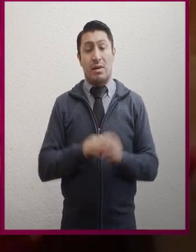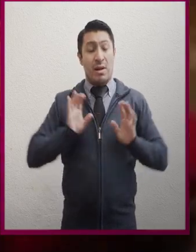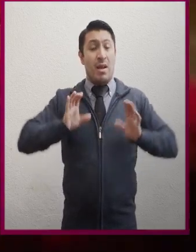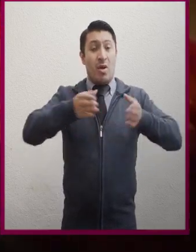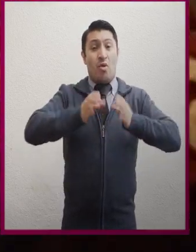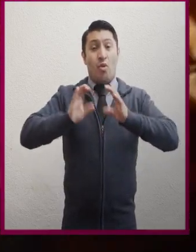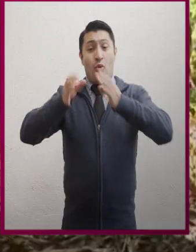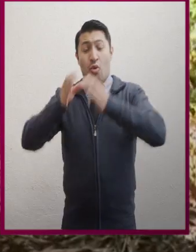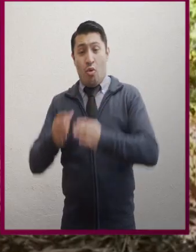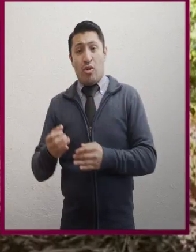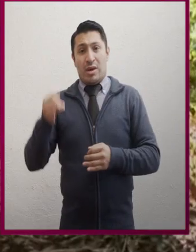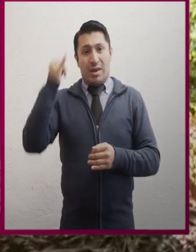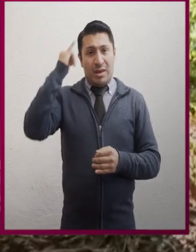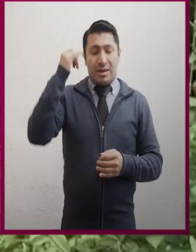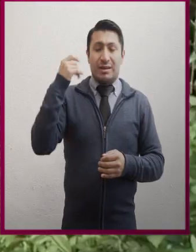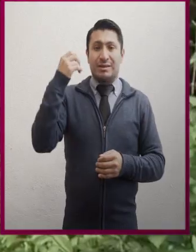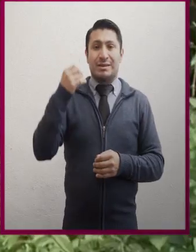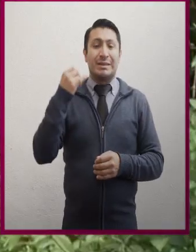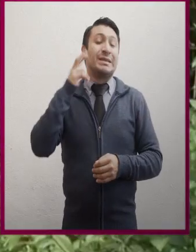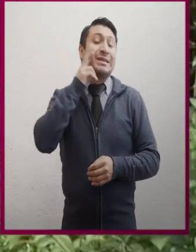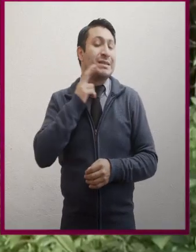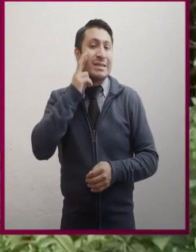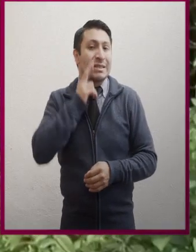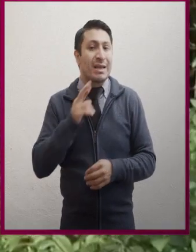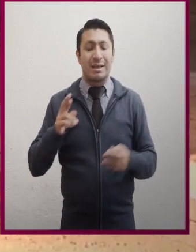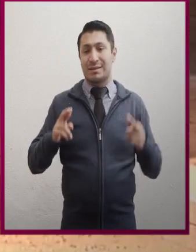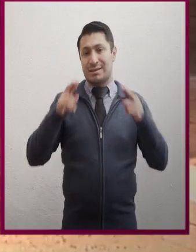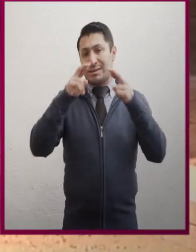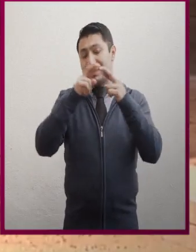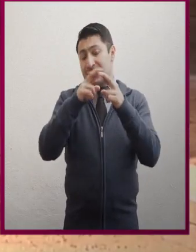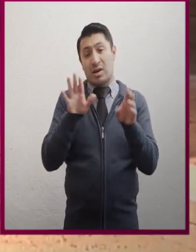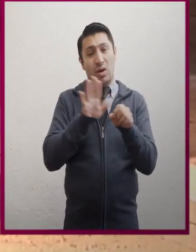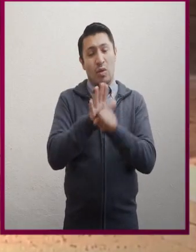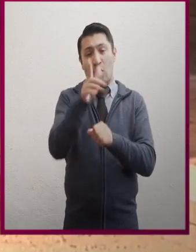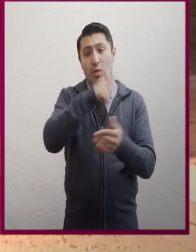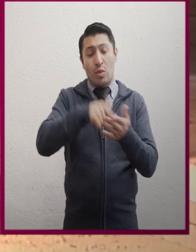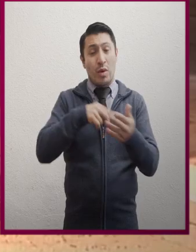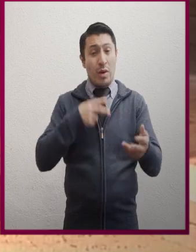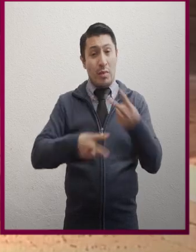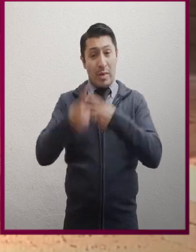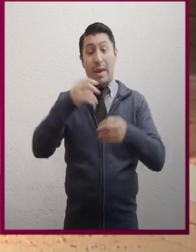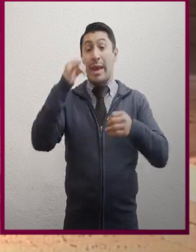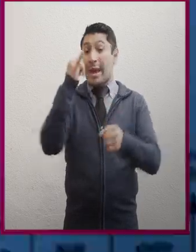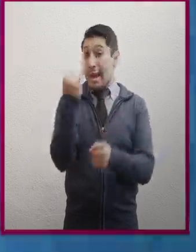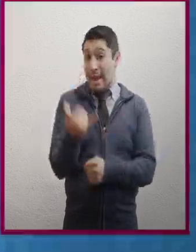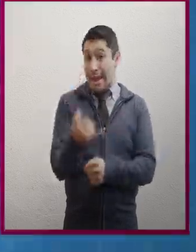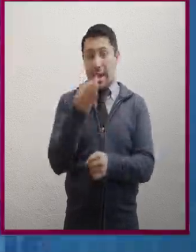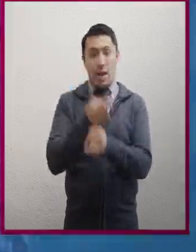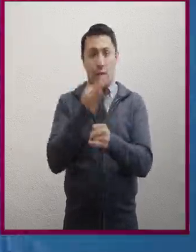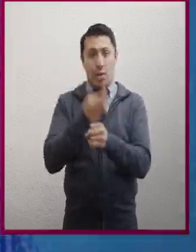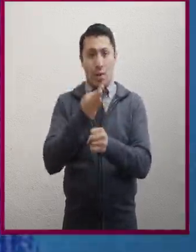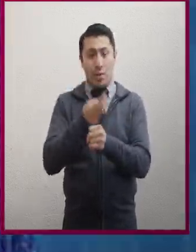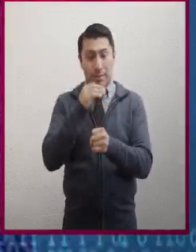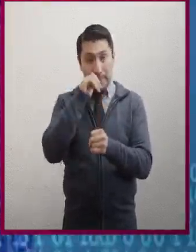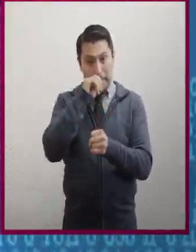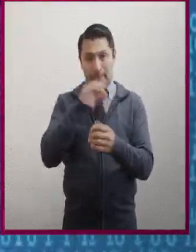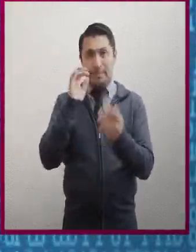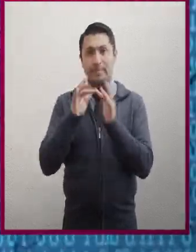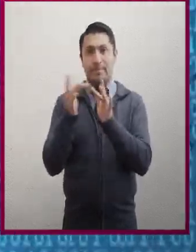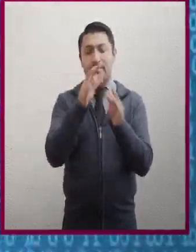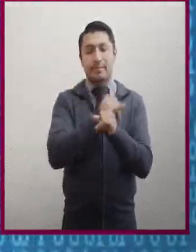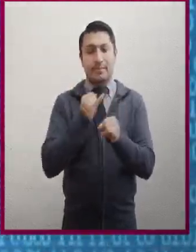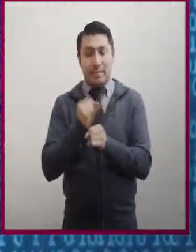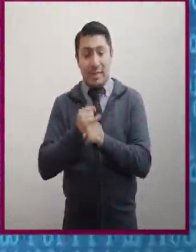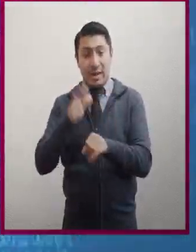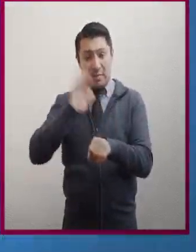o extendida, las comunidades étnicas, religiosas o regionales de procedencia y actualmente las redes sociales,